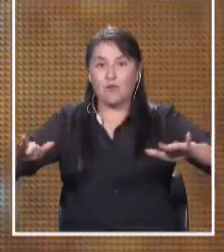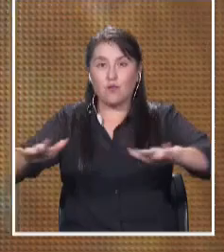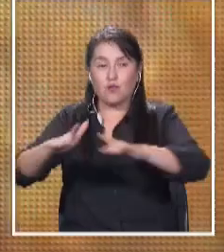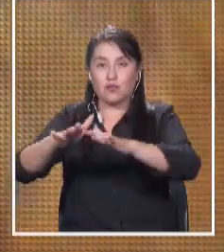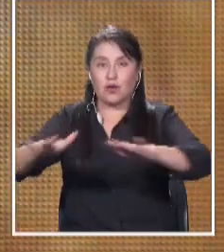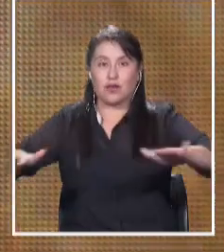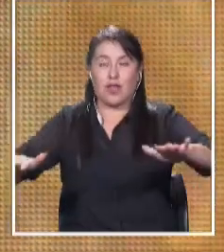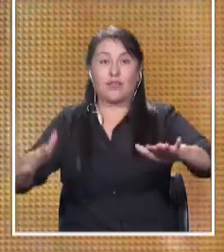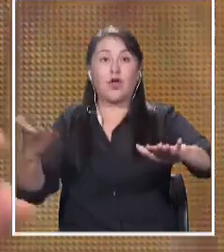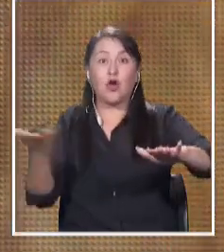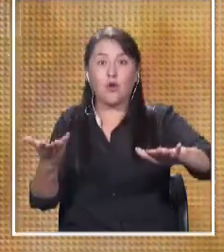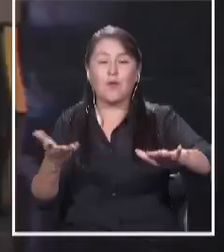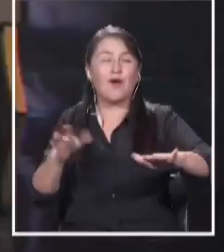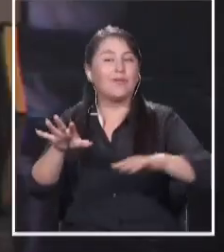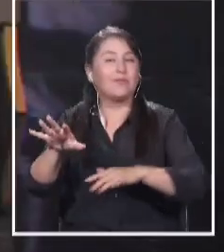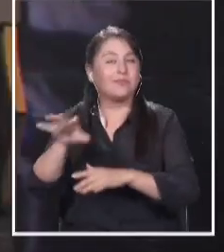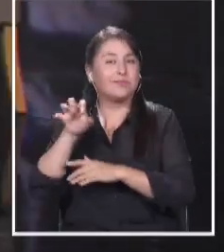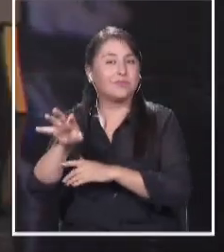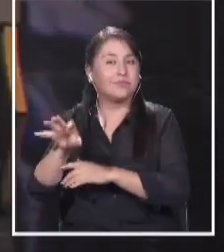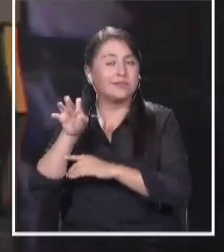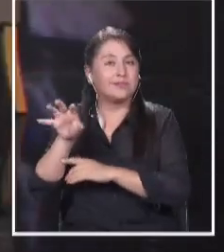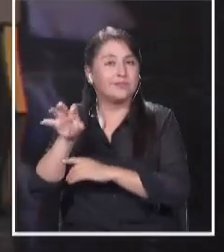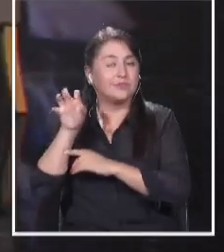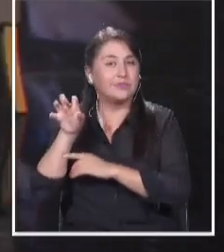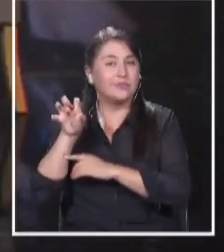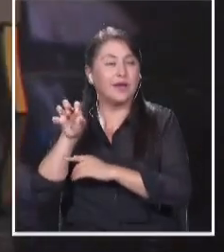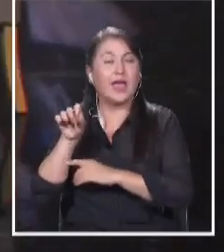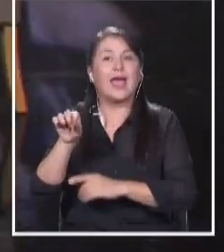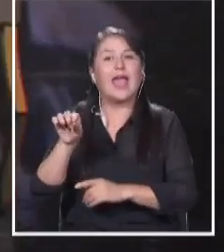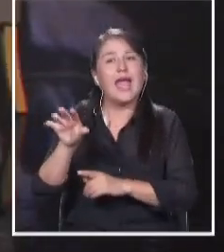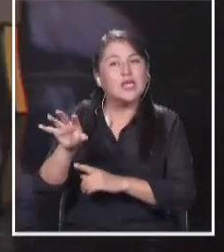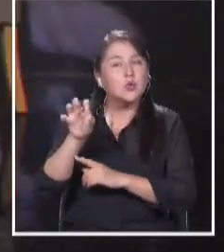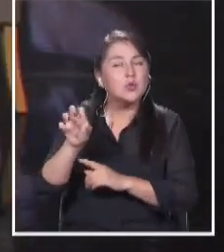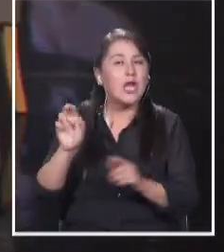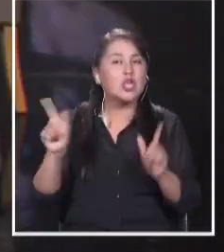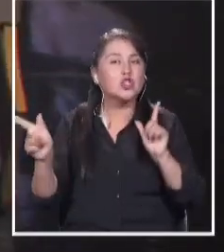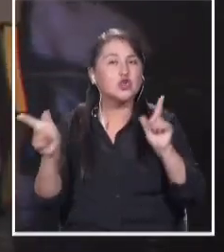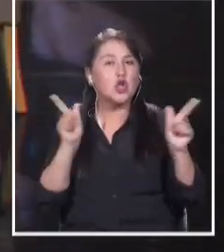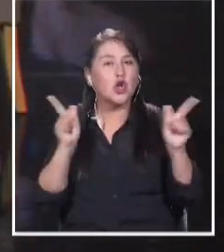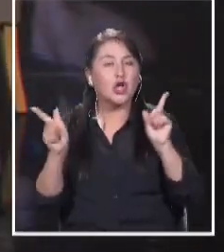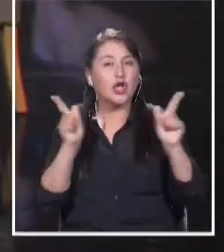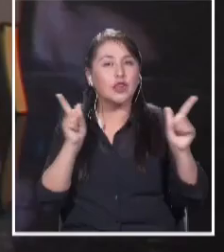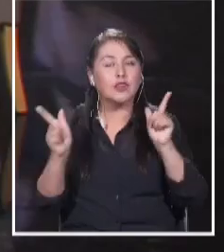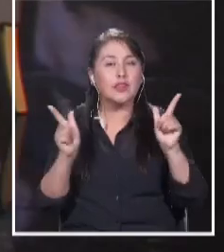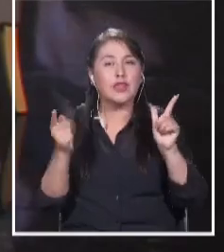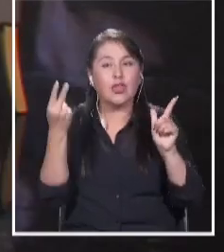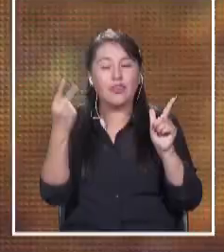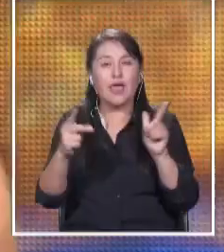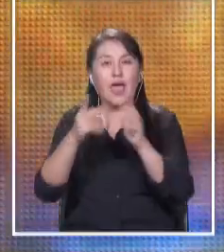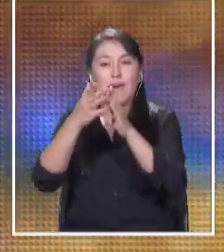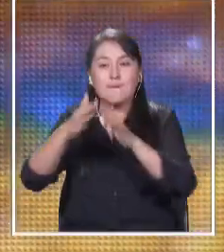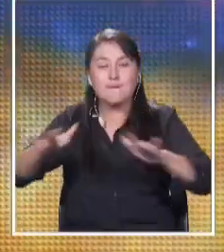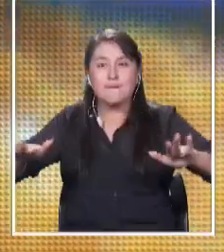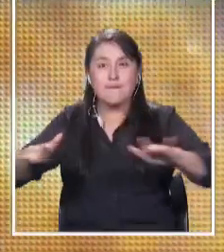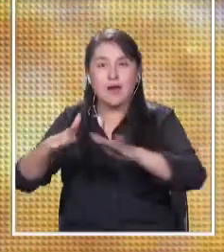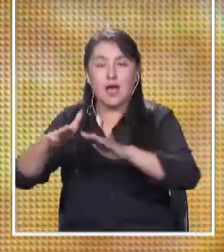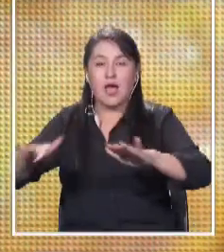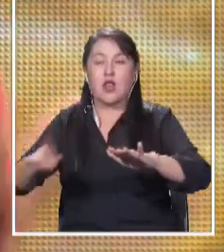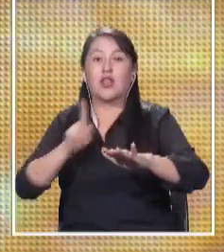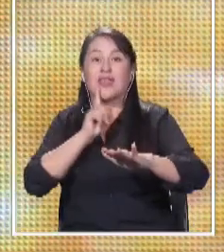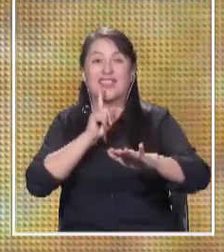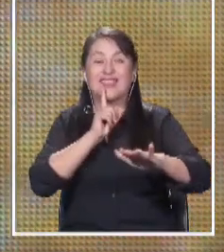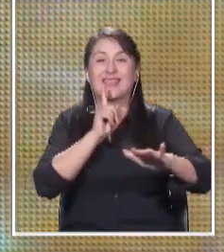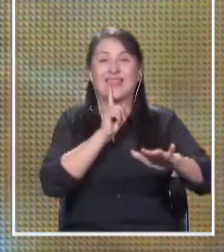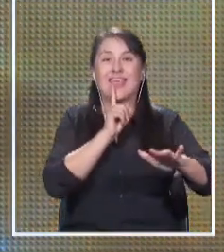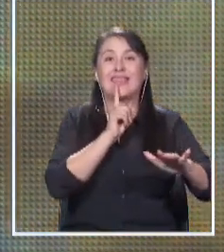escucharlos. En lo particular, a través de escuchar los sonidos de los océanos, con unos equipos que contienen